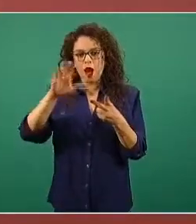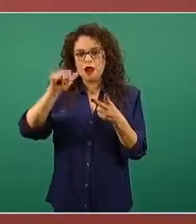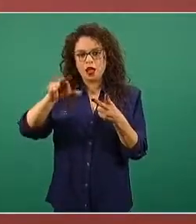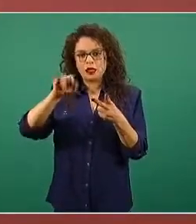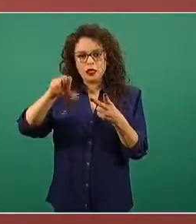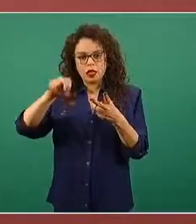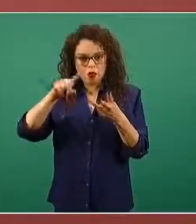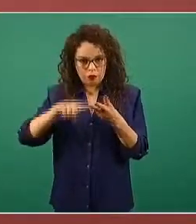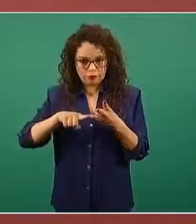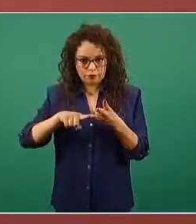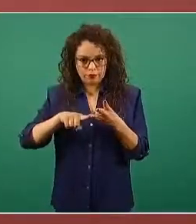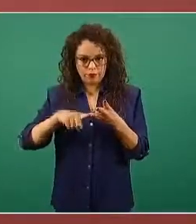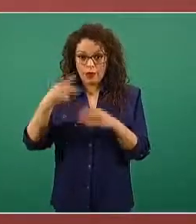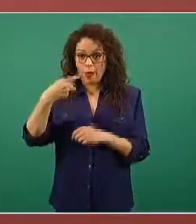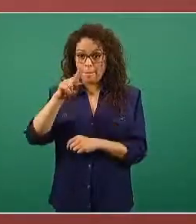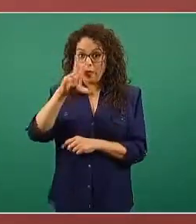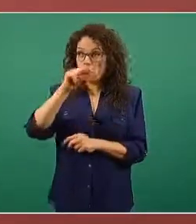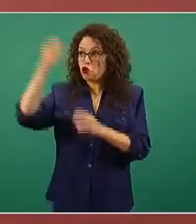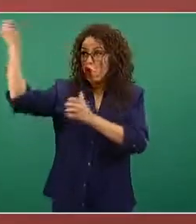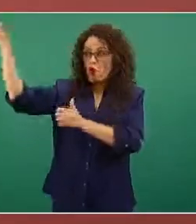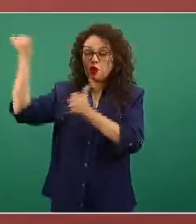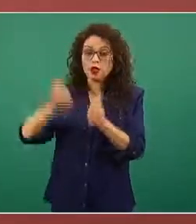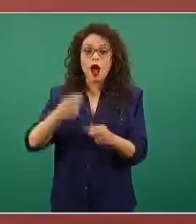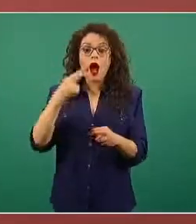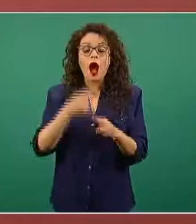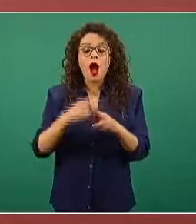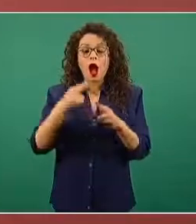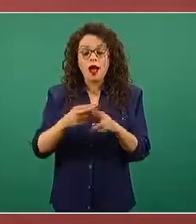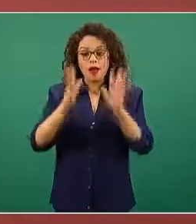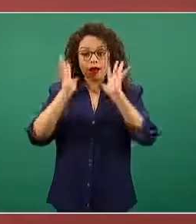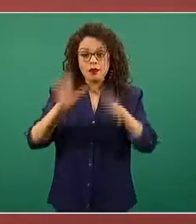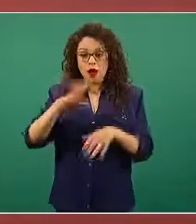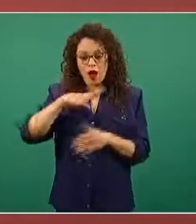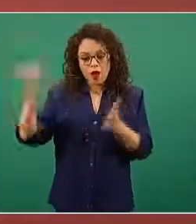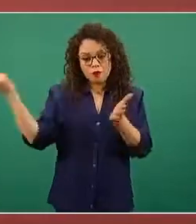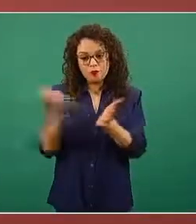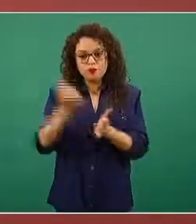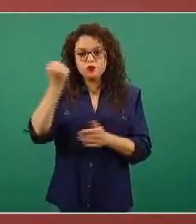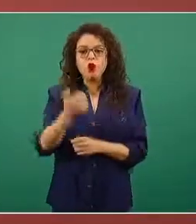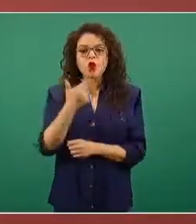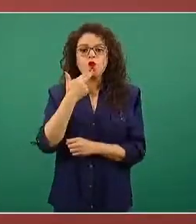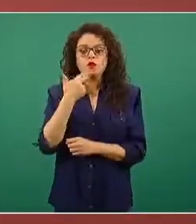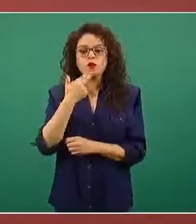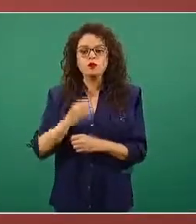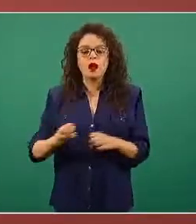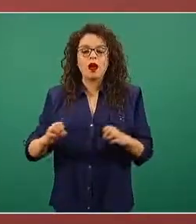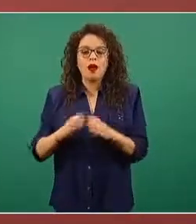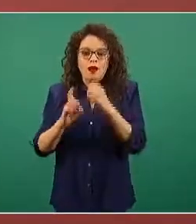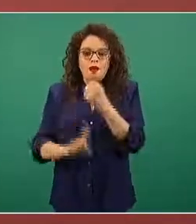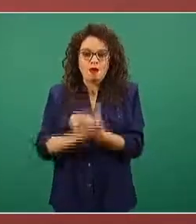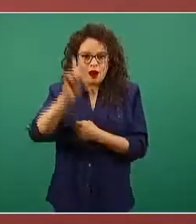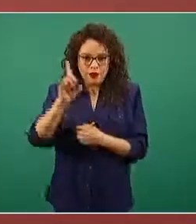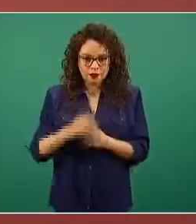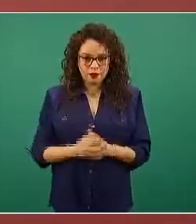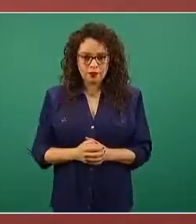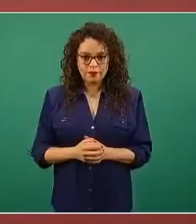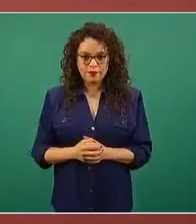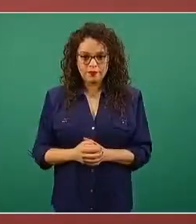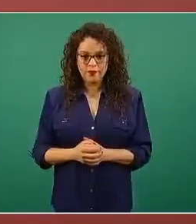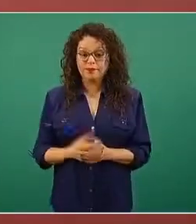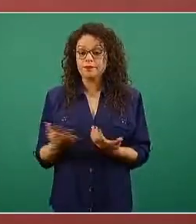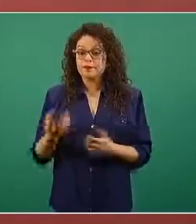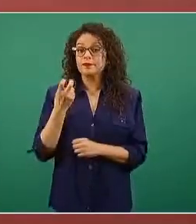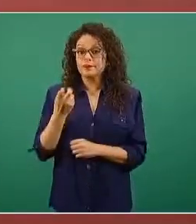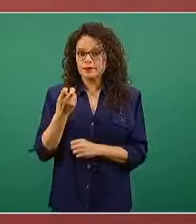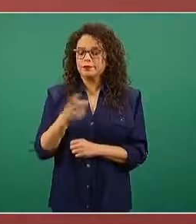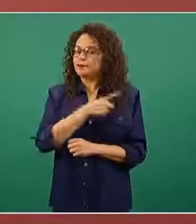va a arribar a México hasta que tenga la autorización de uso de emergencia. Entonces se tienen que sincronizar correctamente las cosas para que se